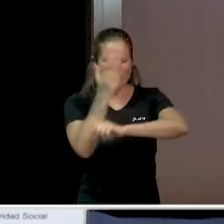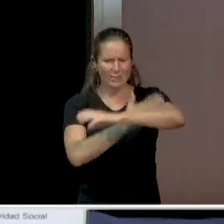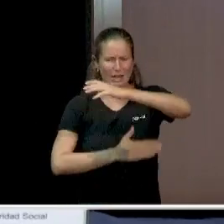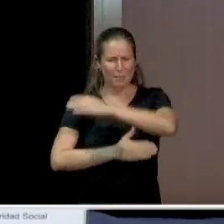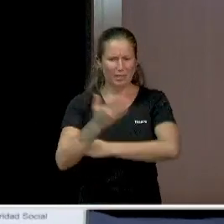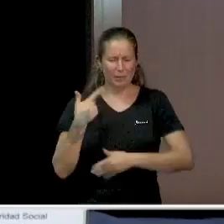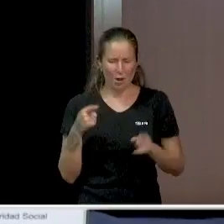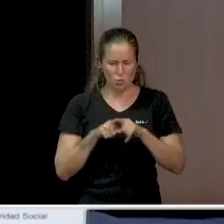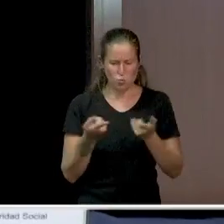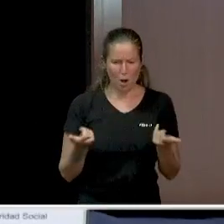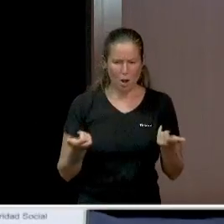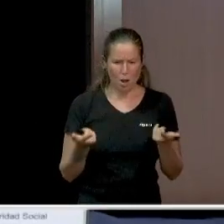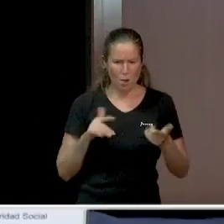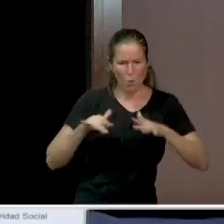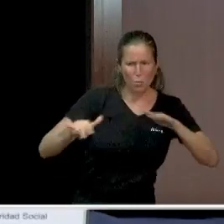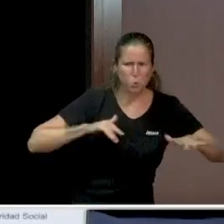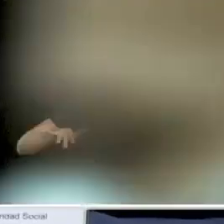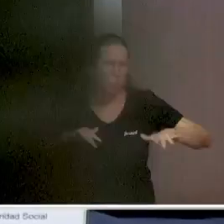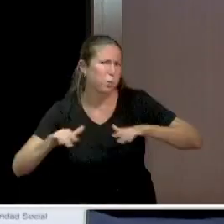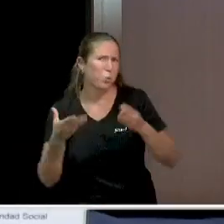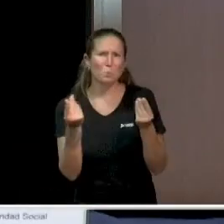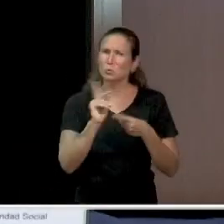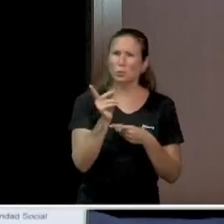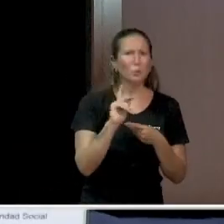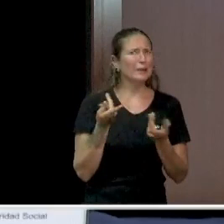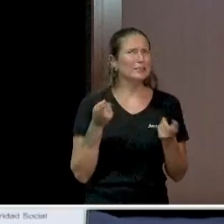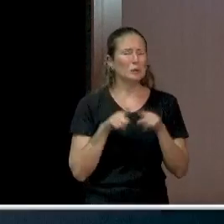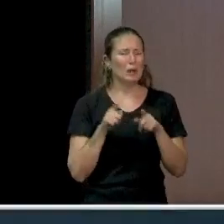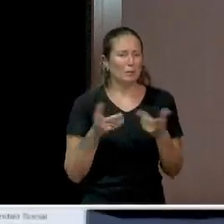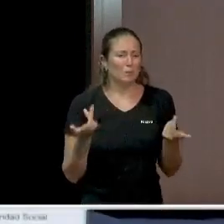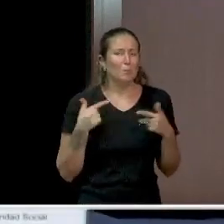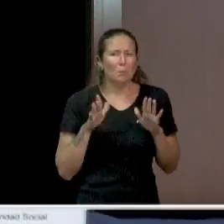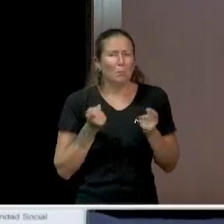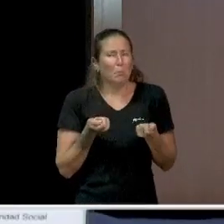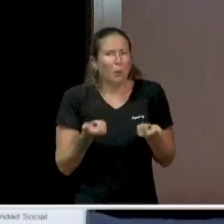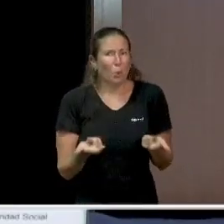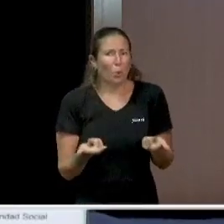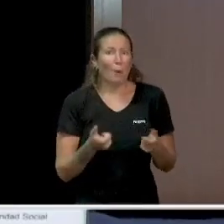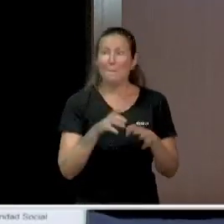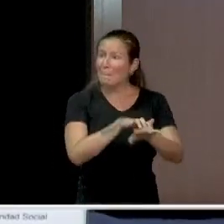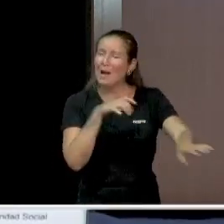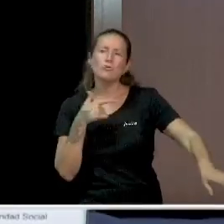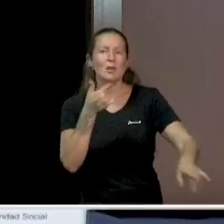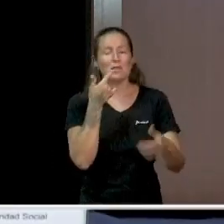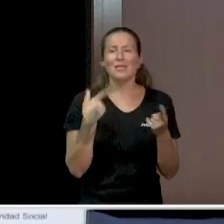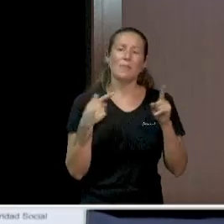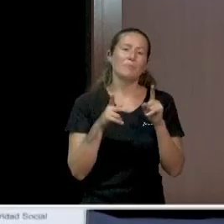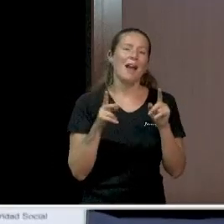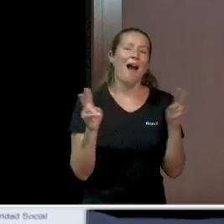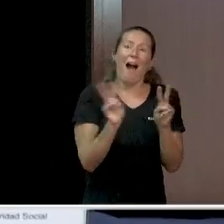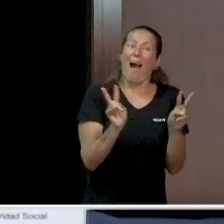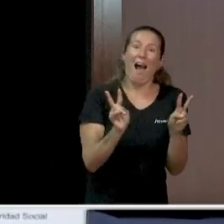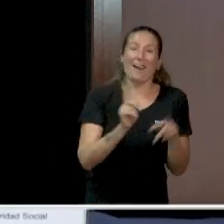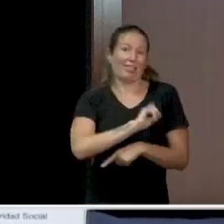discapacidad. Y es que el 66% de todas ellas se declara inactivas. Inactivas, es